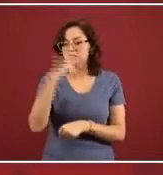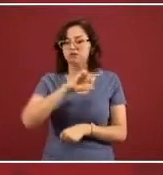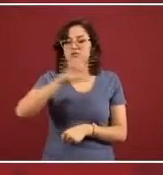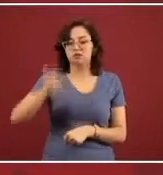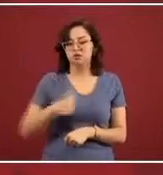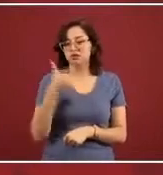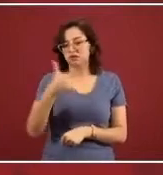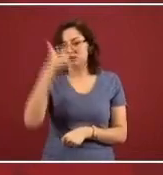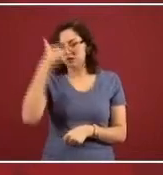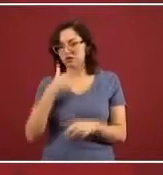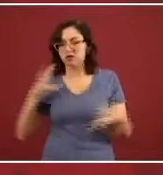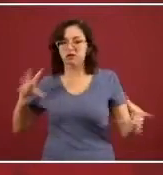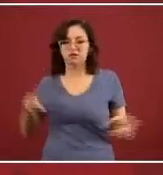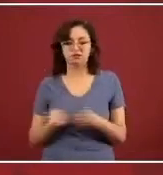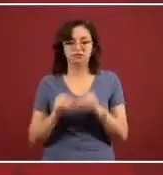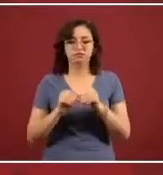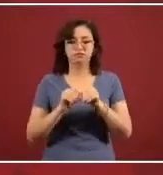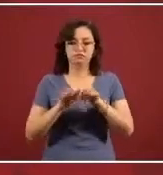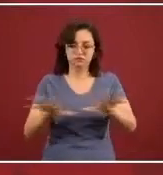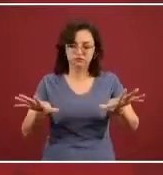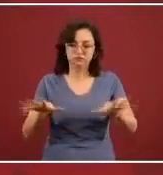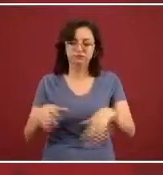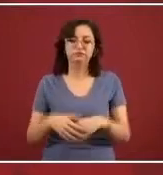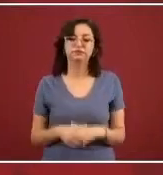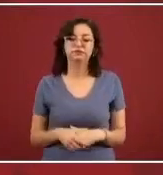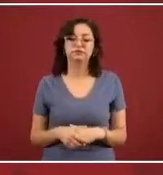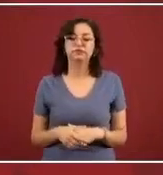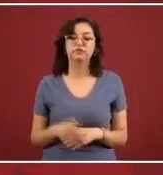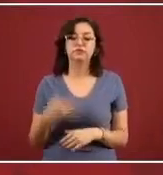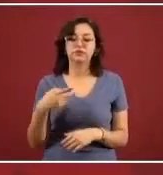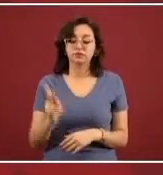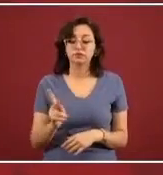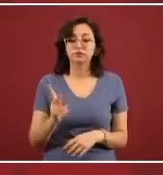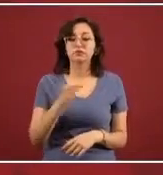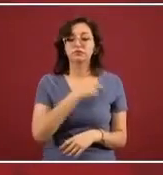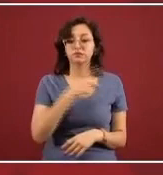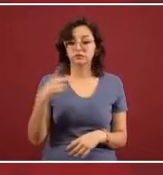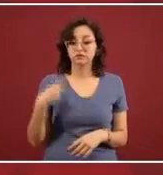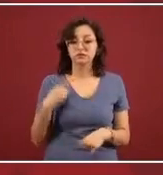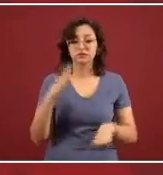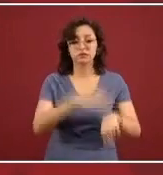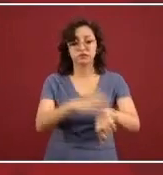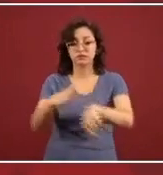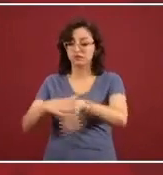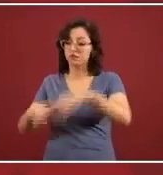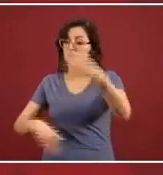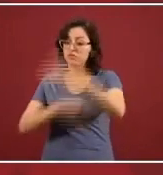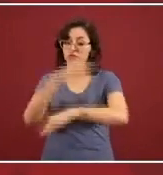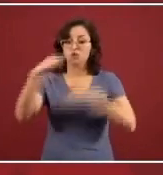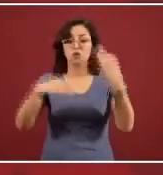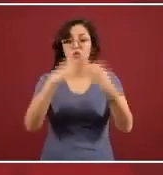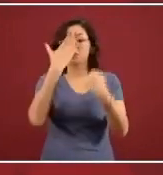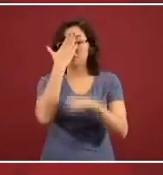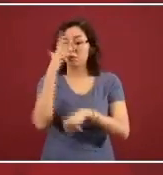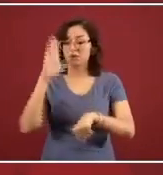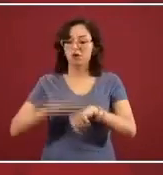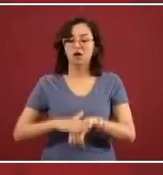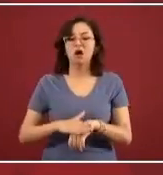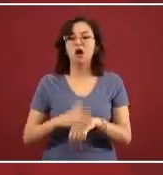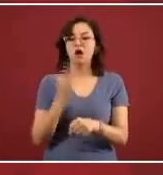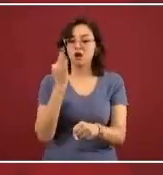aquí a las 7 de la noche. Pero le agradezco su pregunta para recordarle a todas y todos que estas